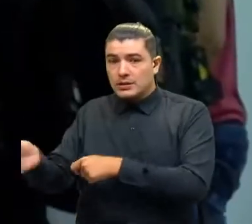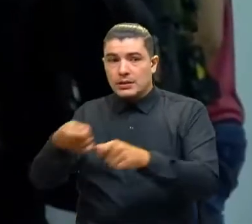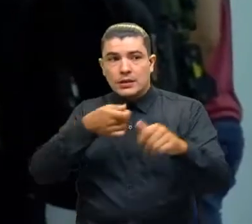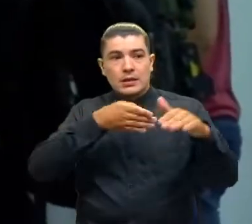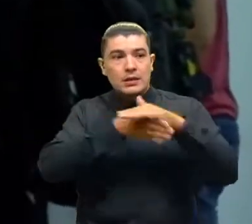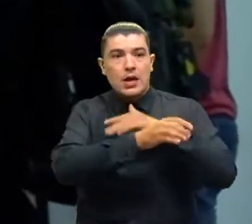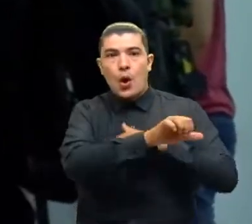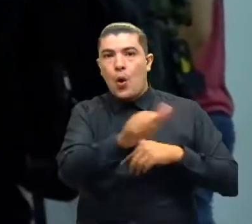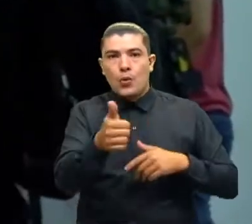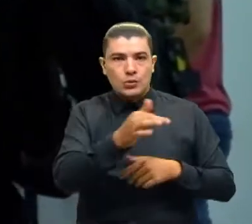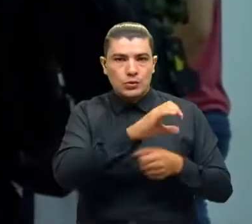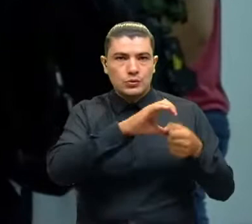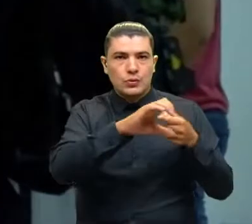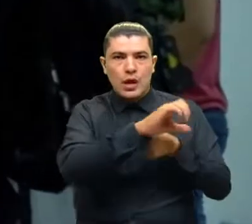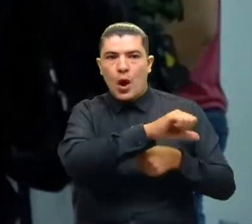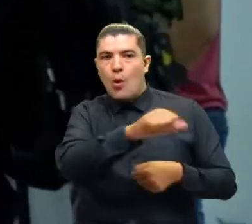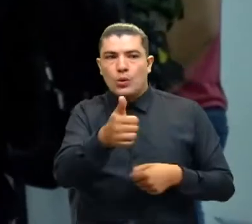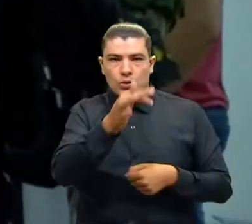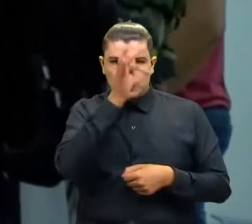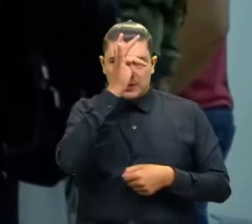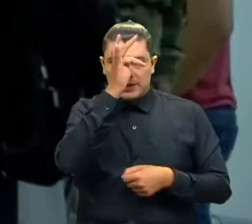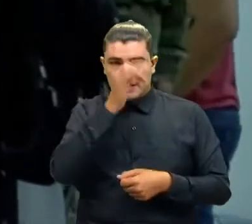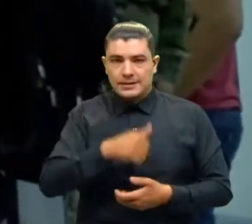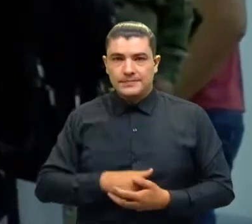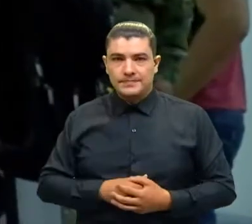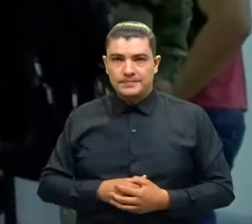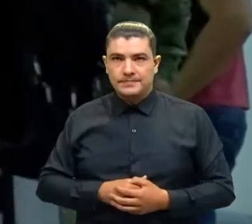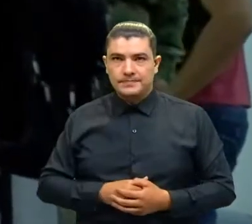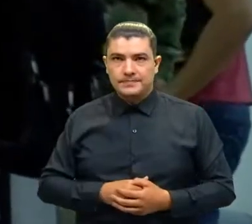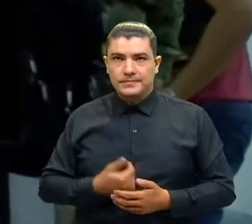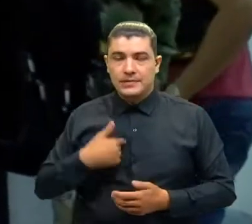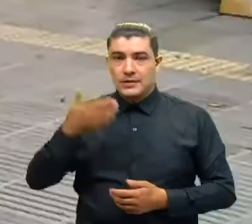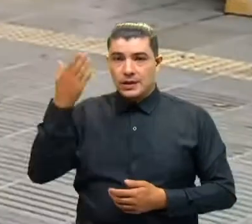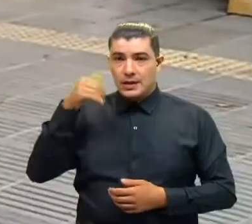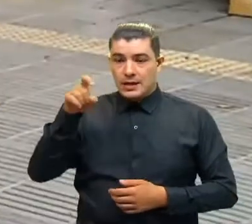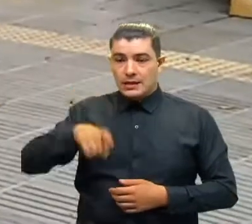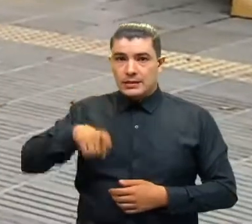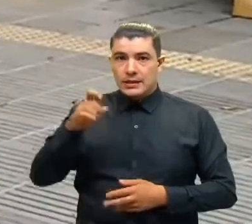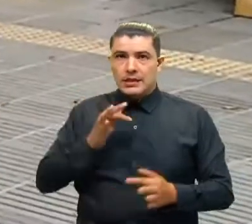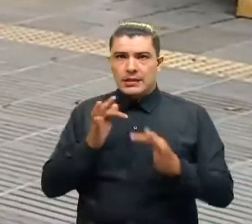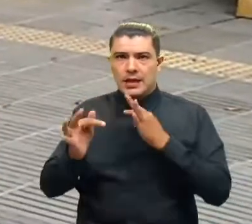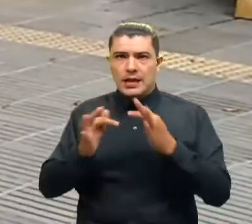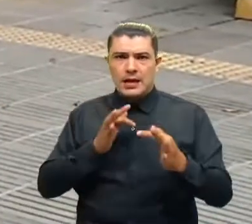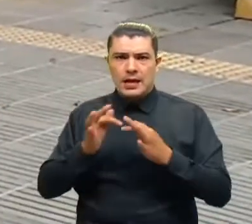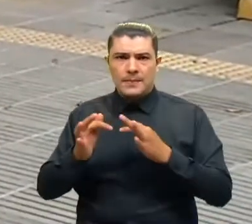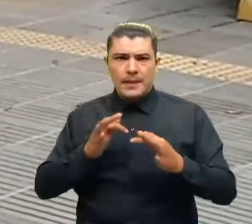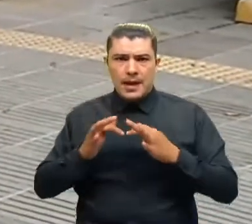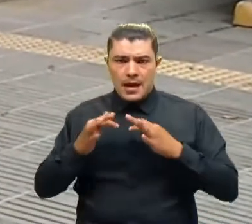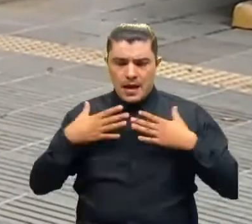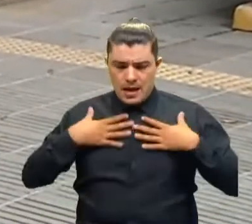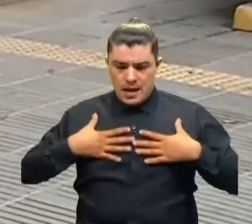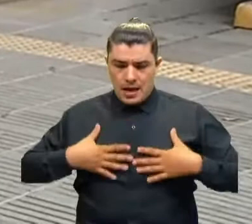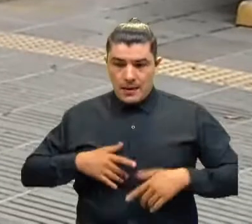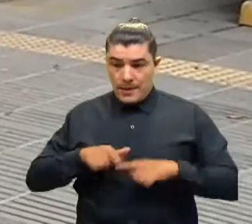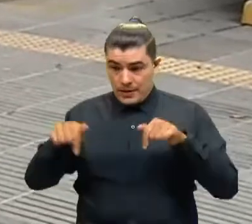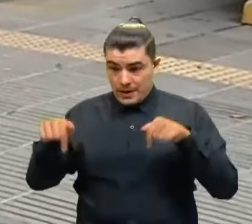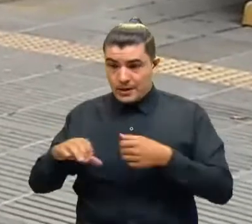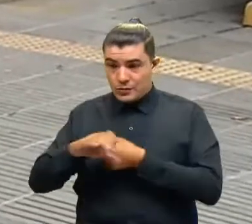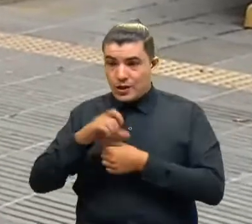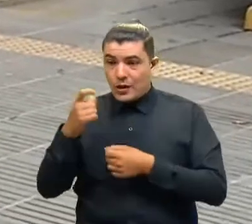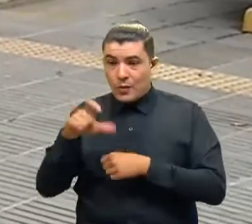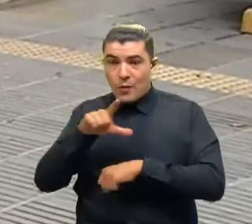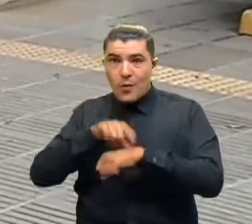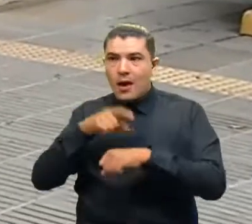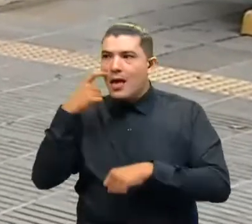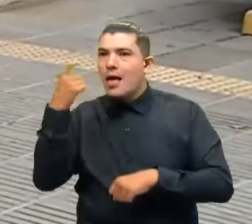urgencia a otras ciudades. No, necesita unas terapias pélvicas. Eso no tiene costo, pero busque al médico en Cúcuta, no lo hay.